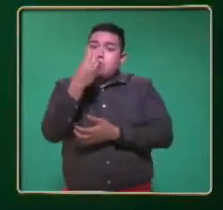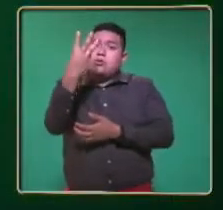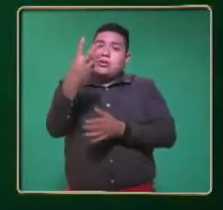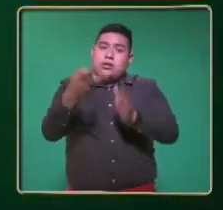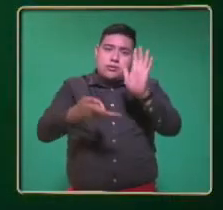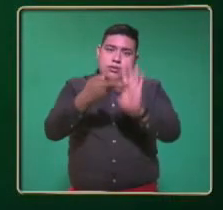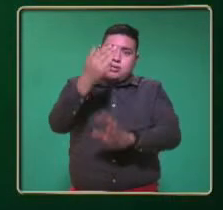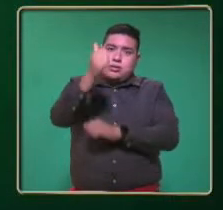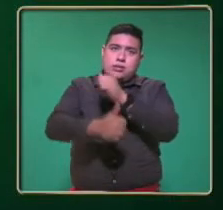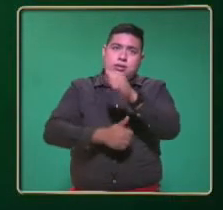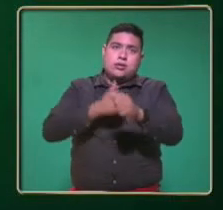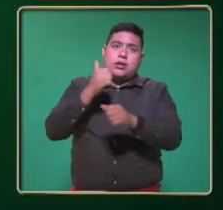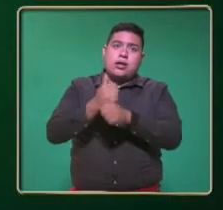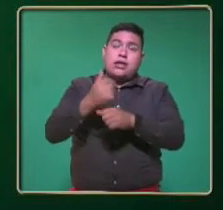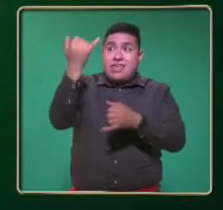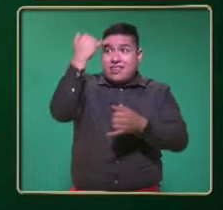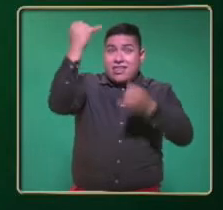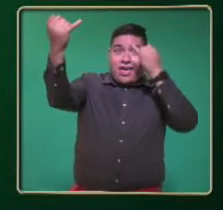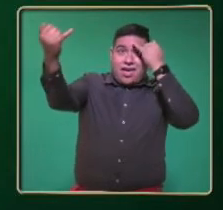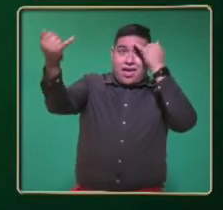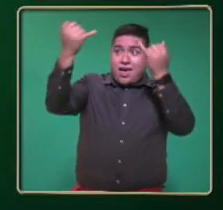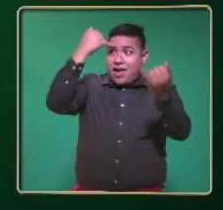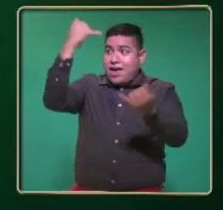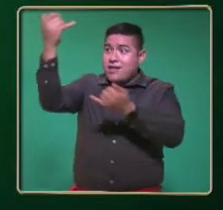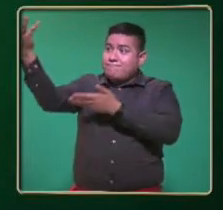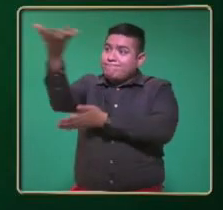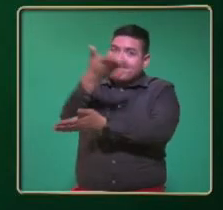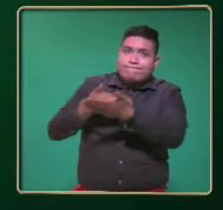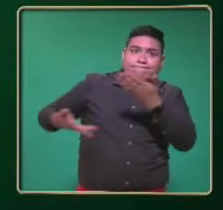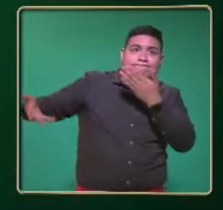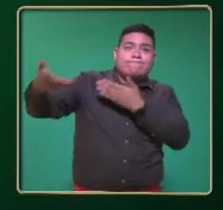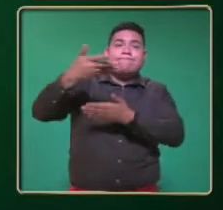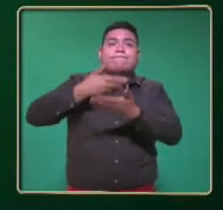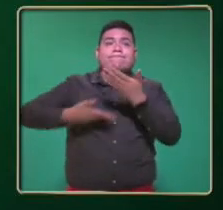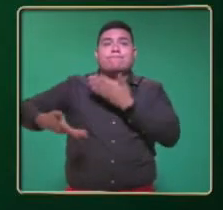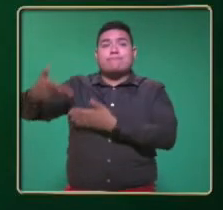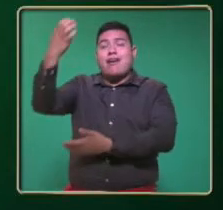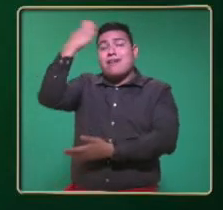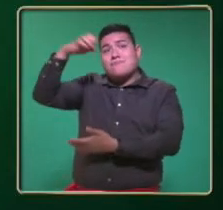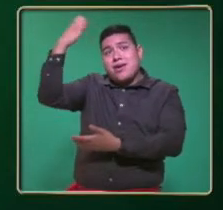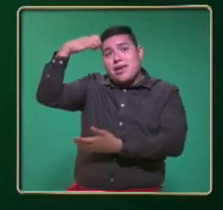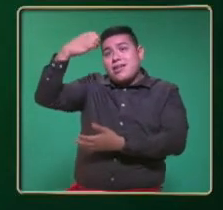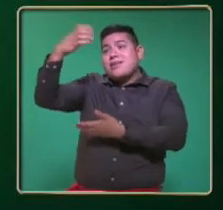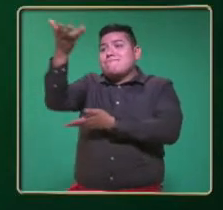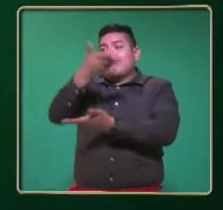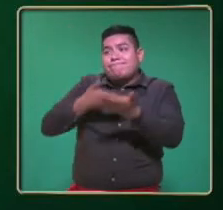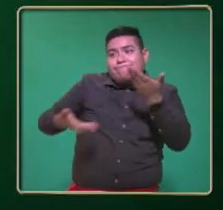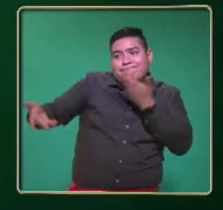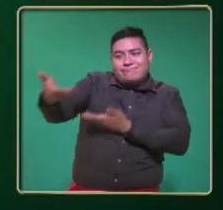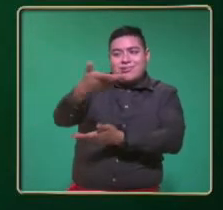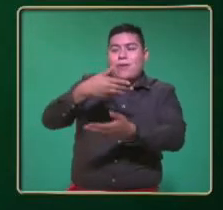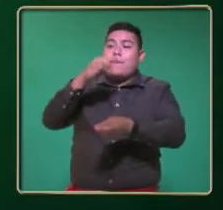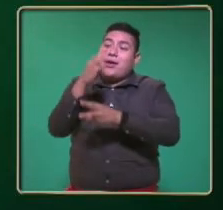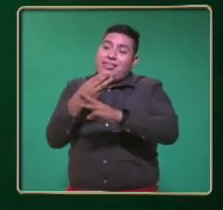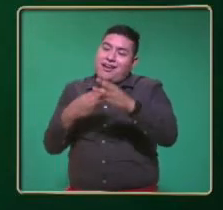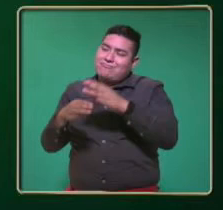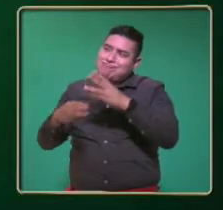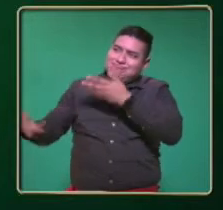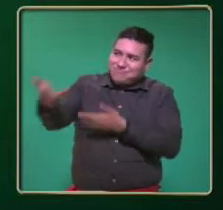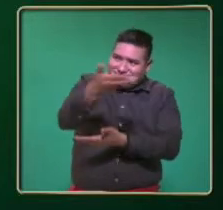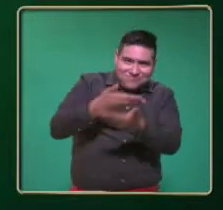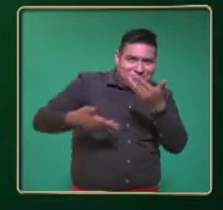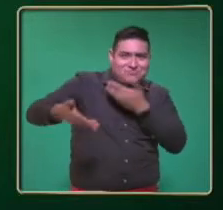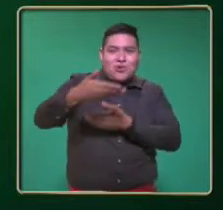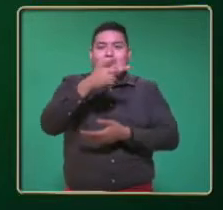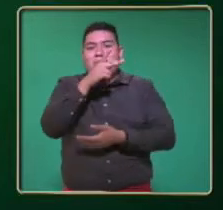estos intercambio de ideas, de experiencias, de materiales que les han funcionado como padres de